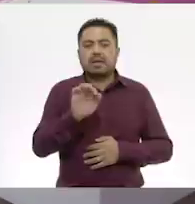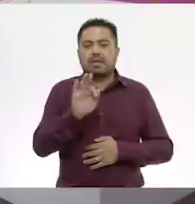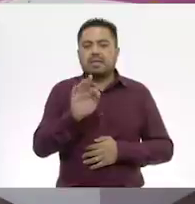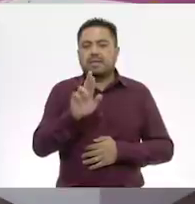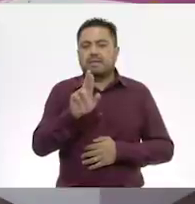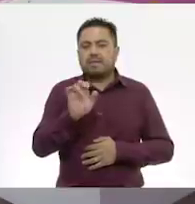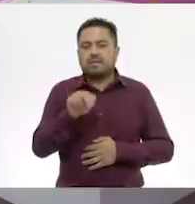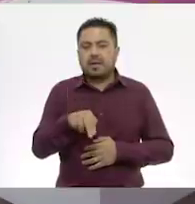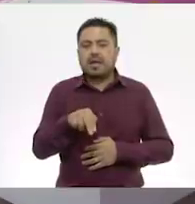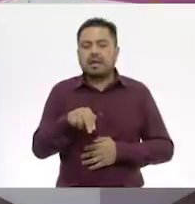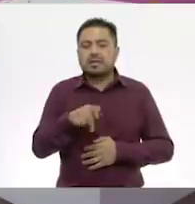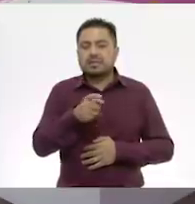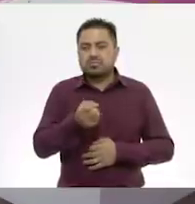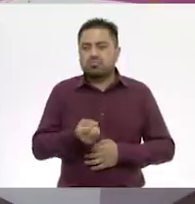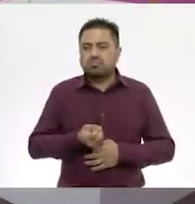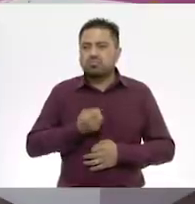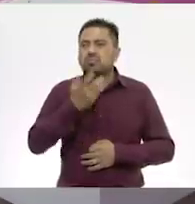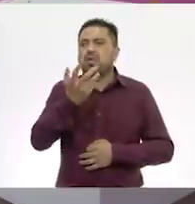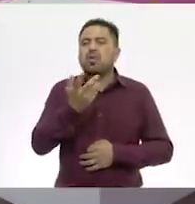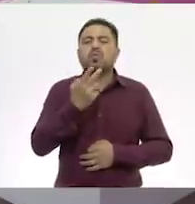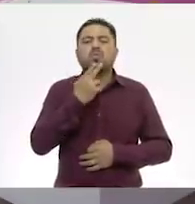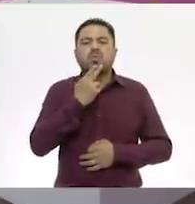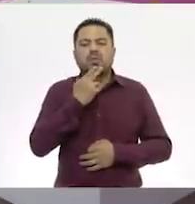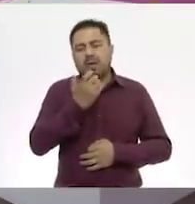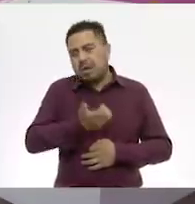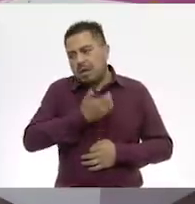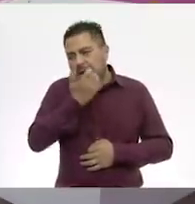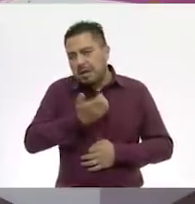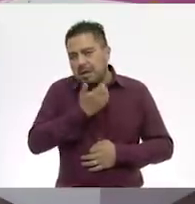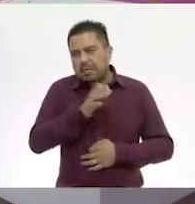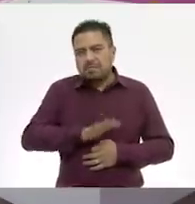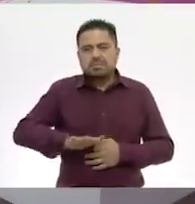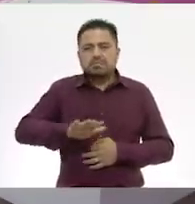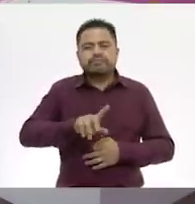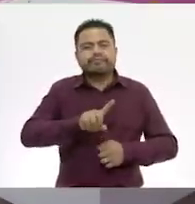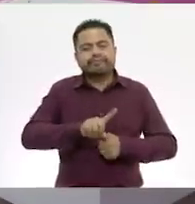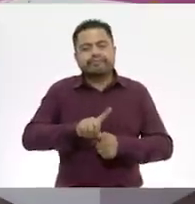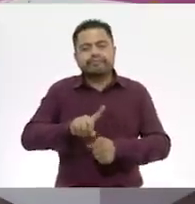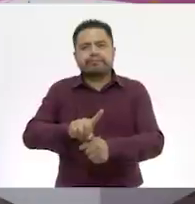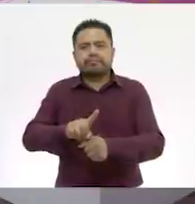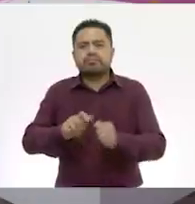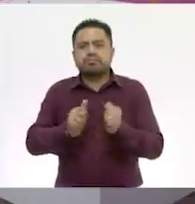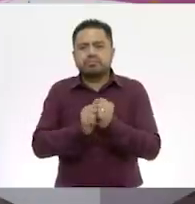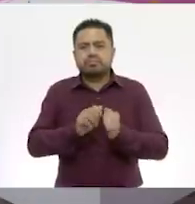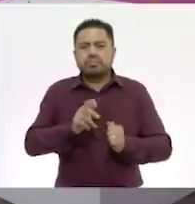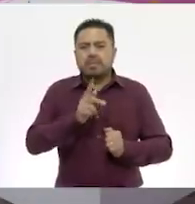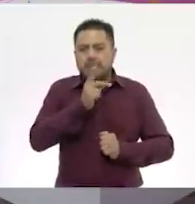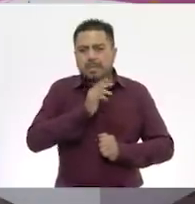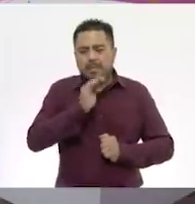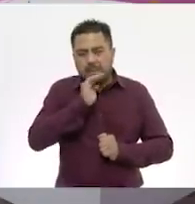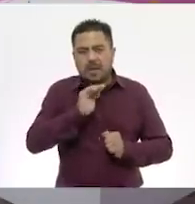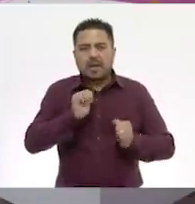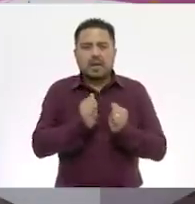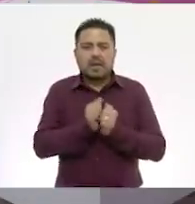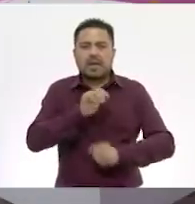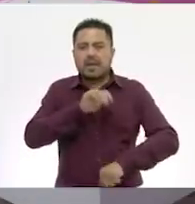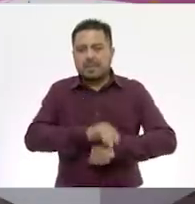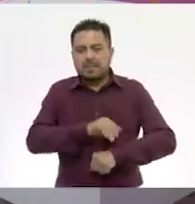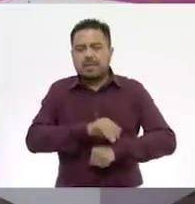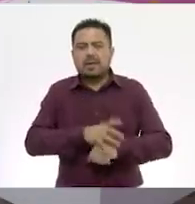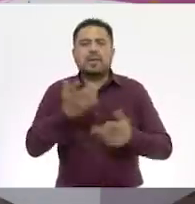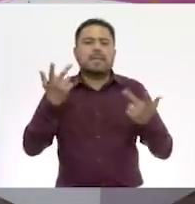Son expresiones verbales que utilizamos cotidianamente, día a día, con nuestros padres, nuestros amigos,